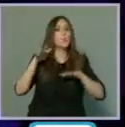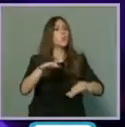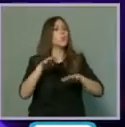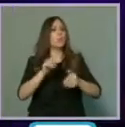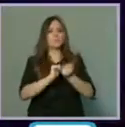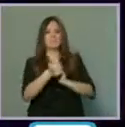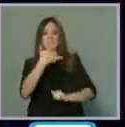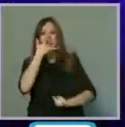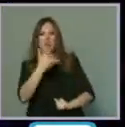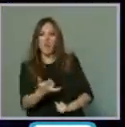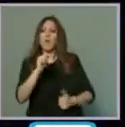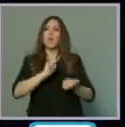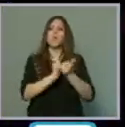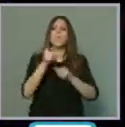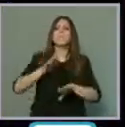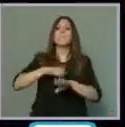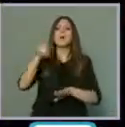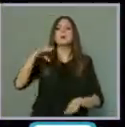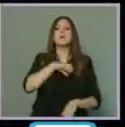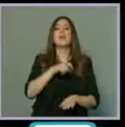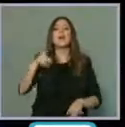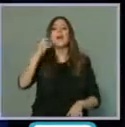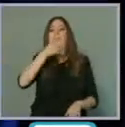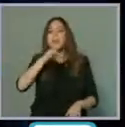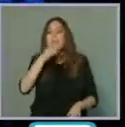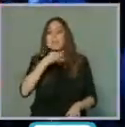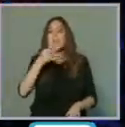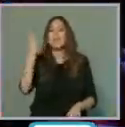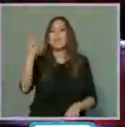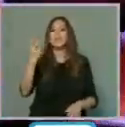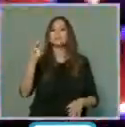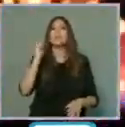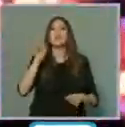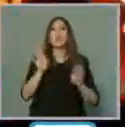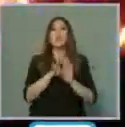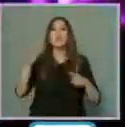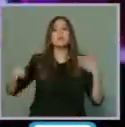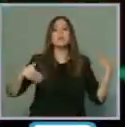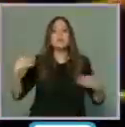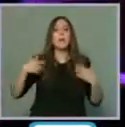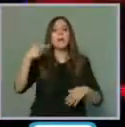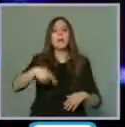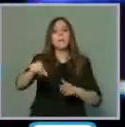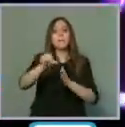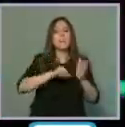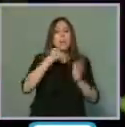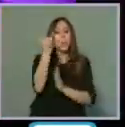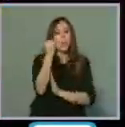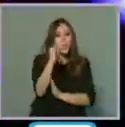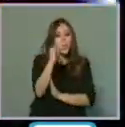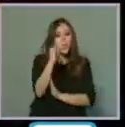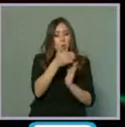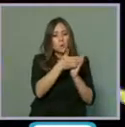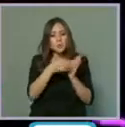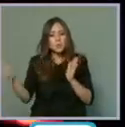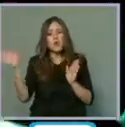controversia, sobre todo les gusta la fiesta, por supuesto, y entonces este es su máxima celebración. De hecho, todo junio llevan haciendo varias fiestas,